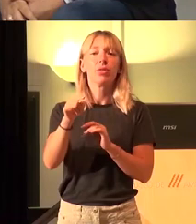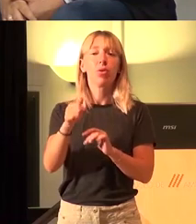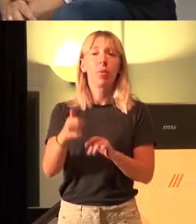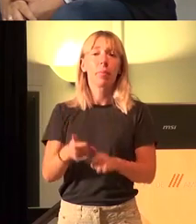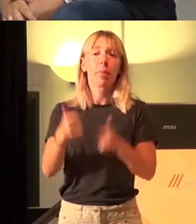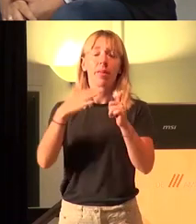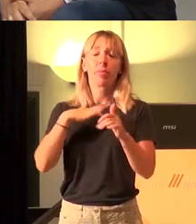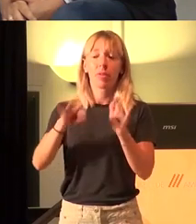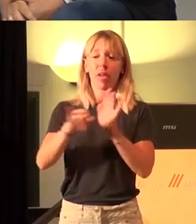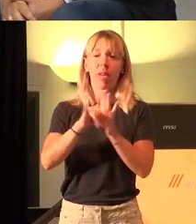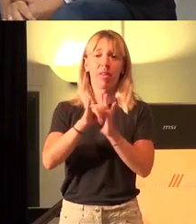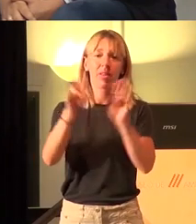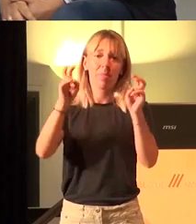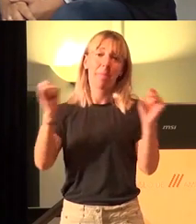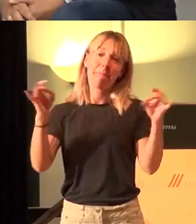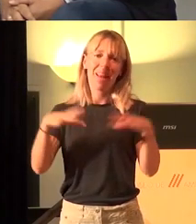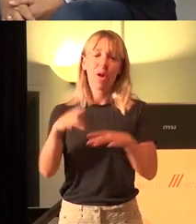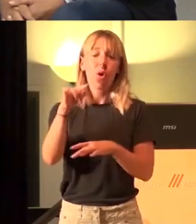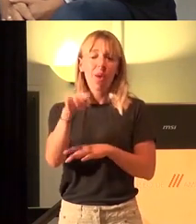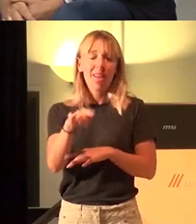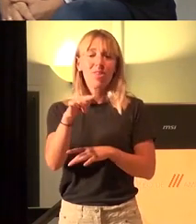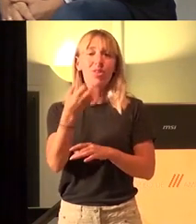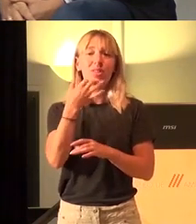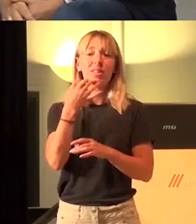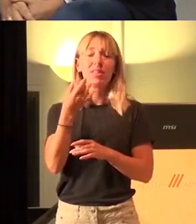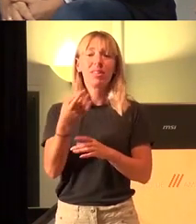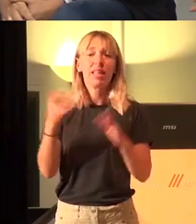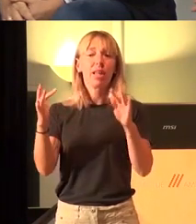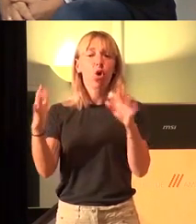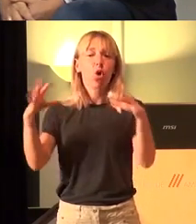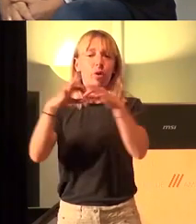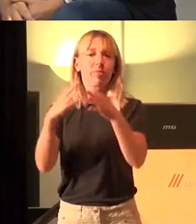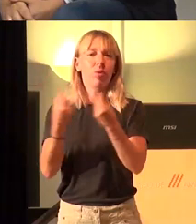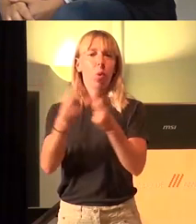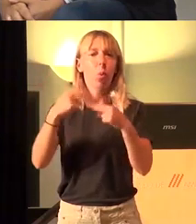nos podemos acercar a los milagros. Pues eso, cuando se pone en conexión con lo